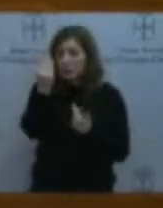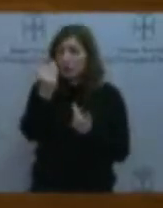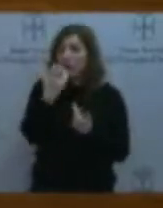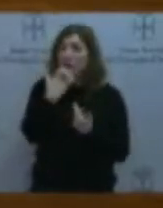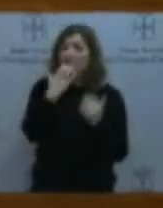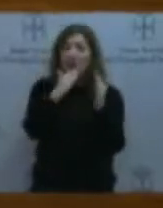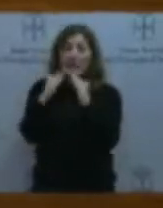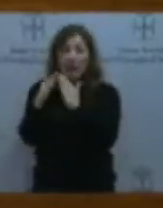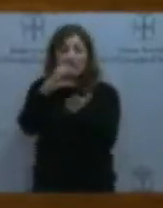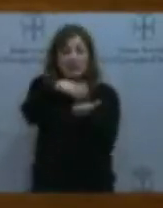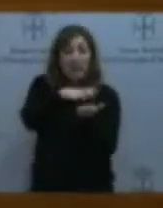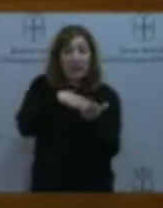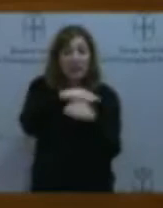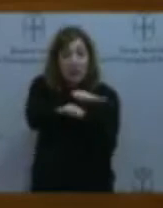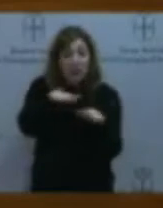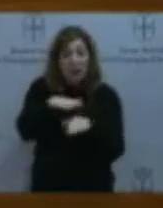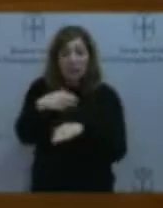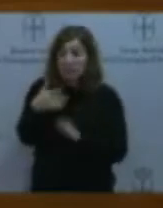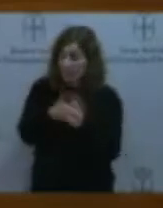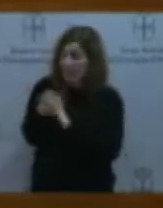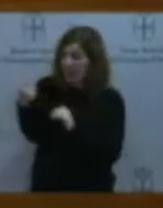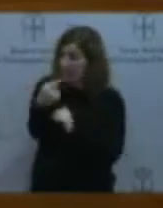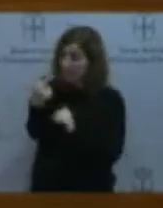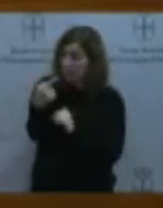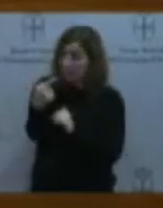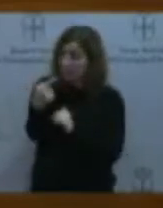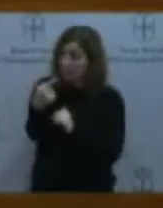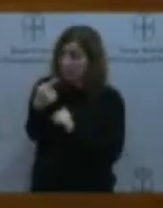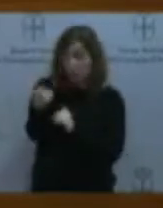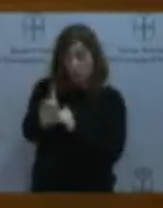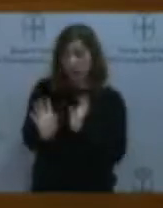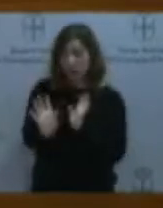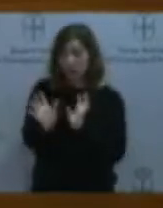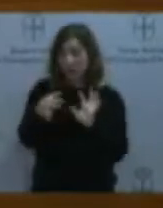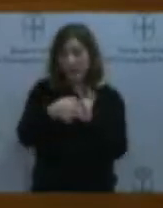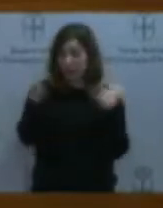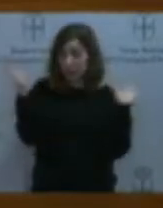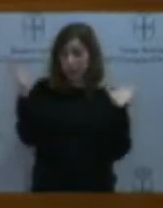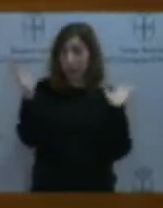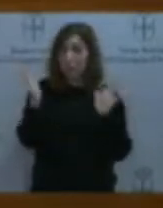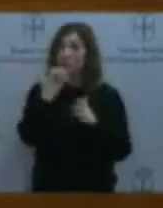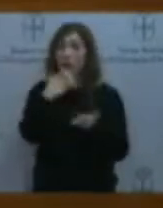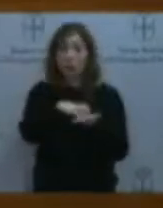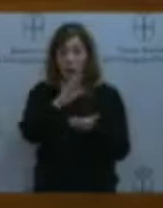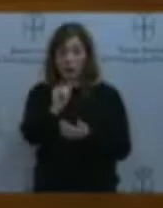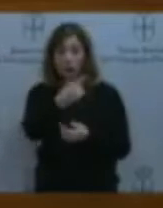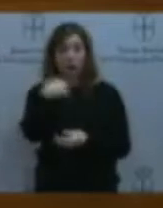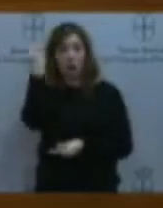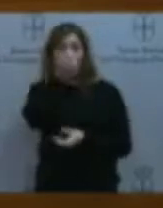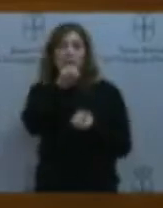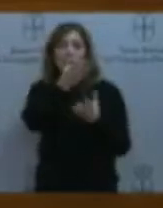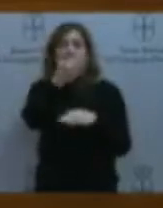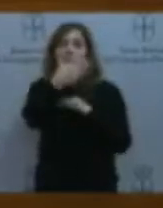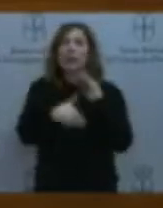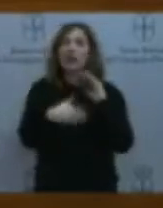playa. Yo creo que no. No tiene absolutamente nada que ver, pero por si acaso alguien tuviese alguna duda, cuando nosotros planteamos la limitación